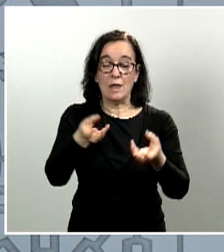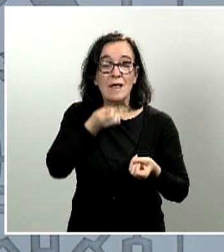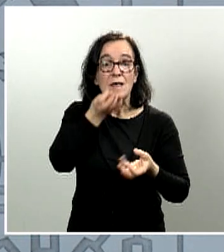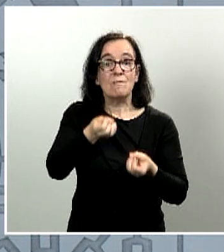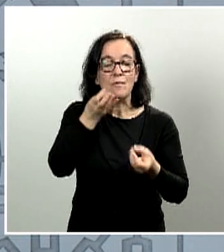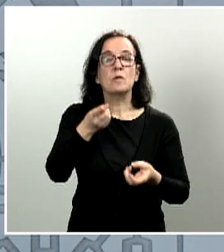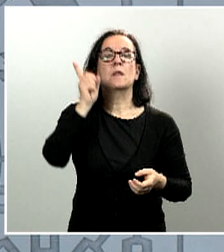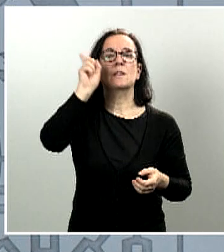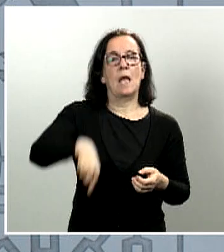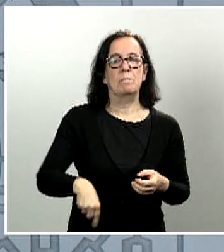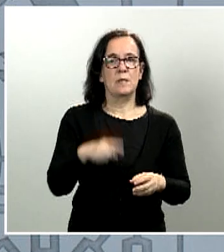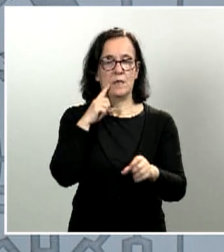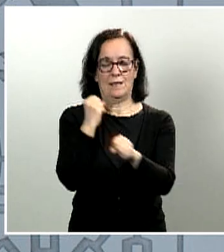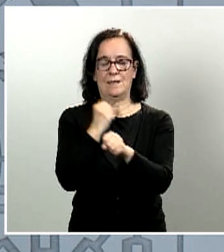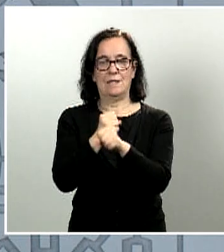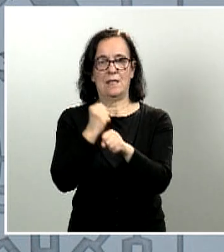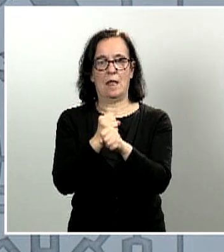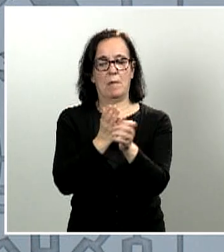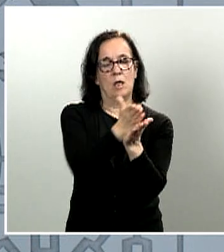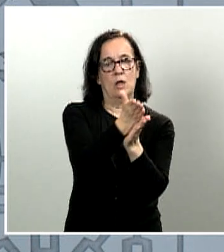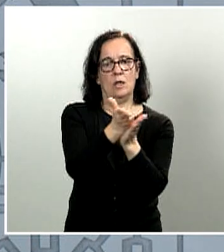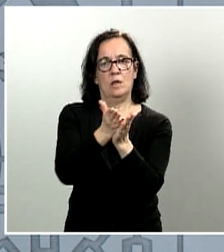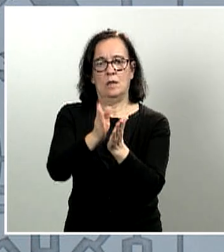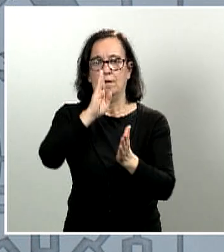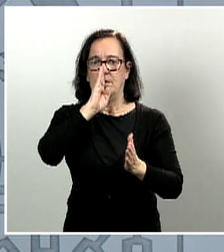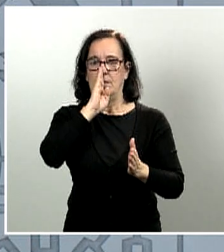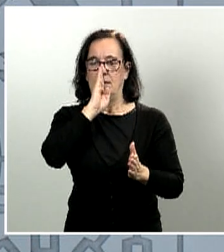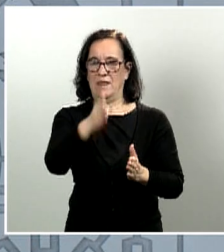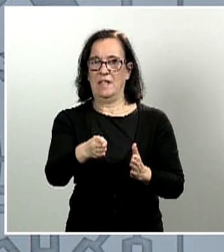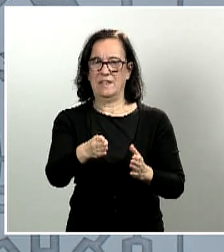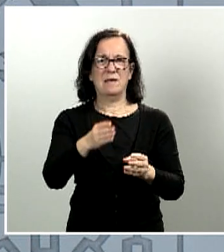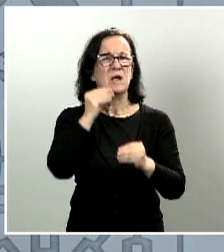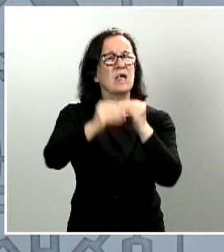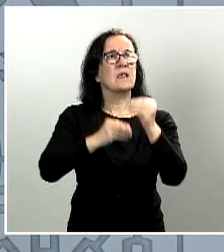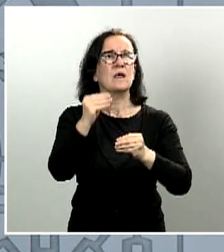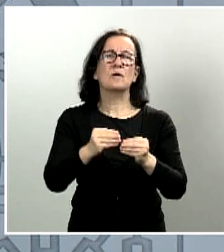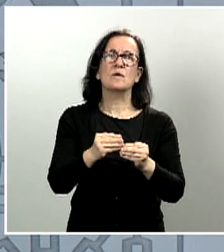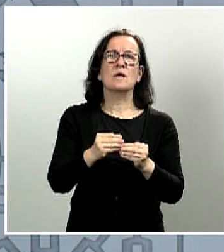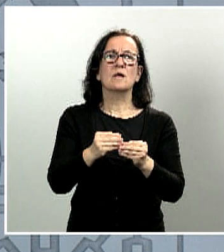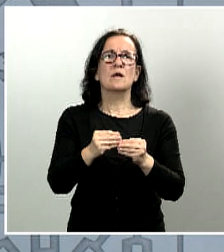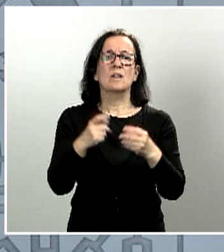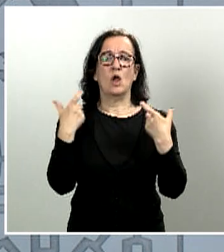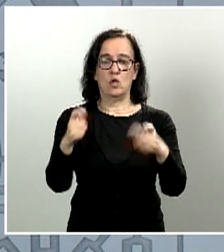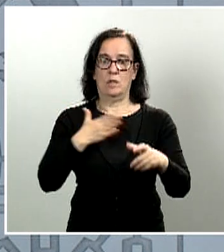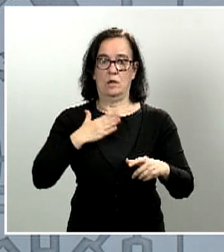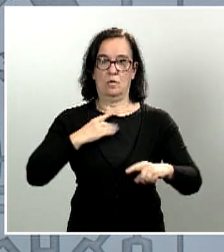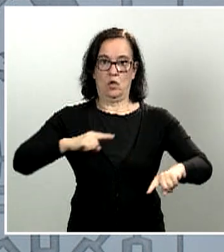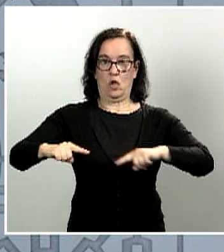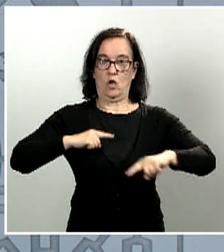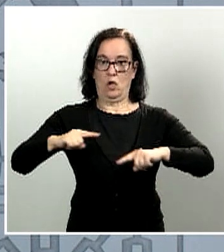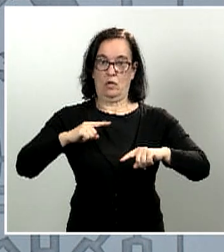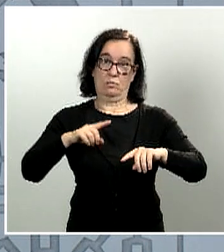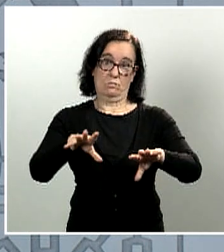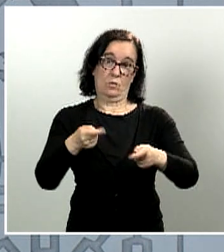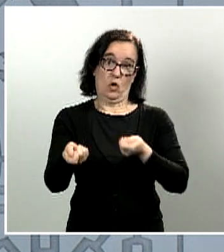se está trabajando por otras fuentes que no son directamente las que utiliza la unidad que yo dirijo, y por lo tanto entendemos